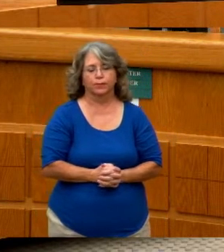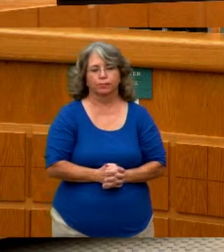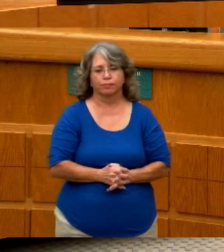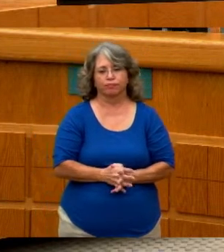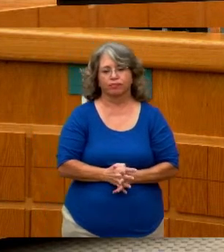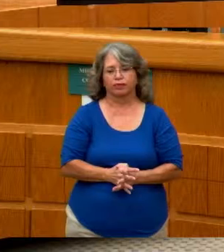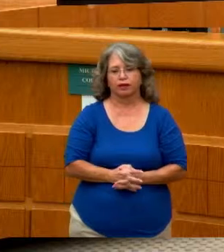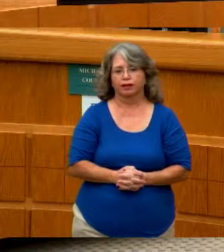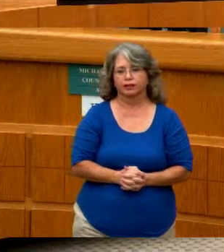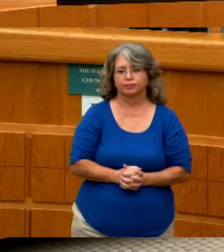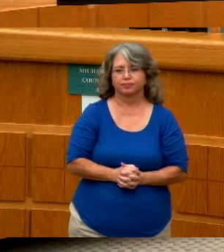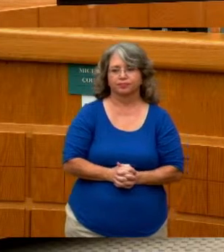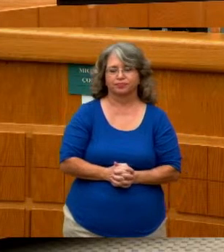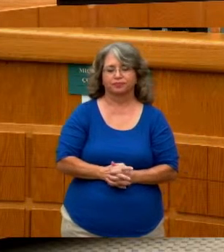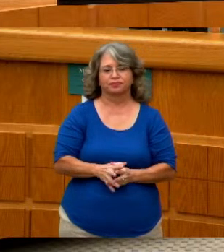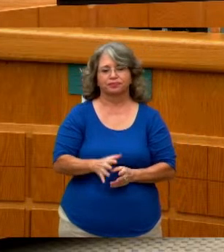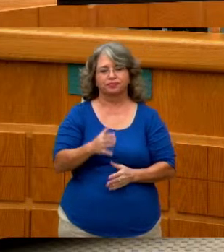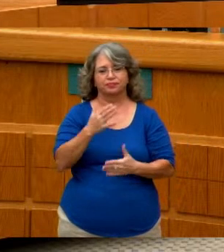distanciamiento social.